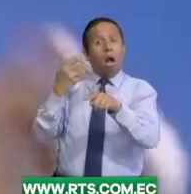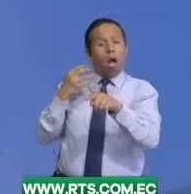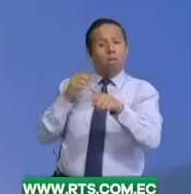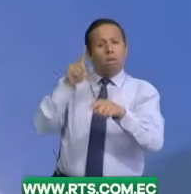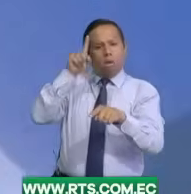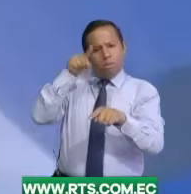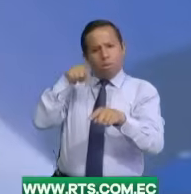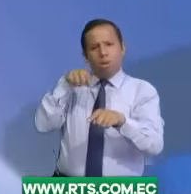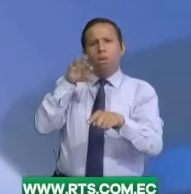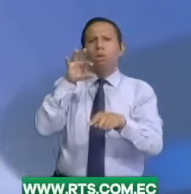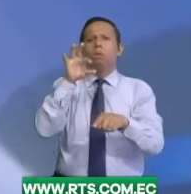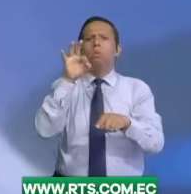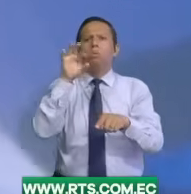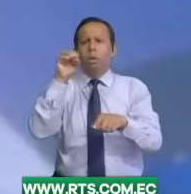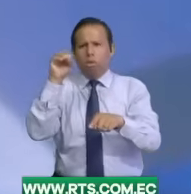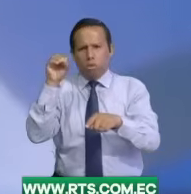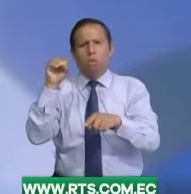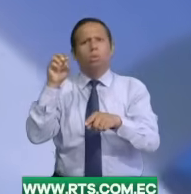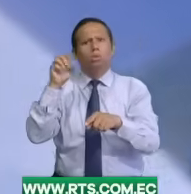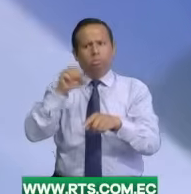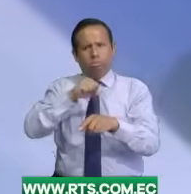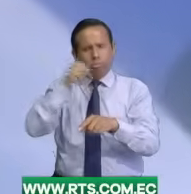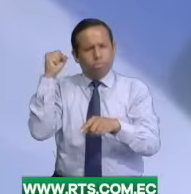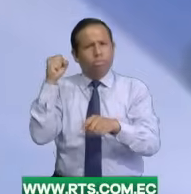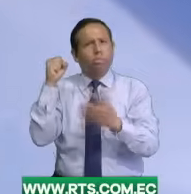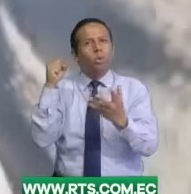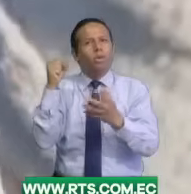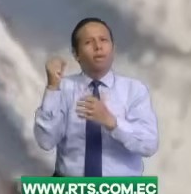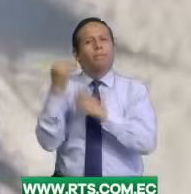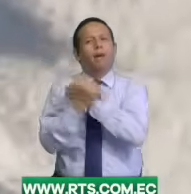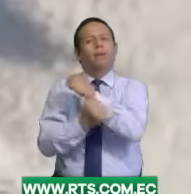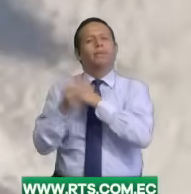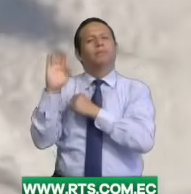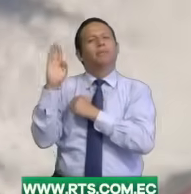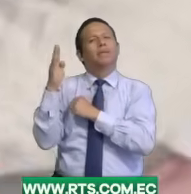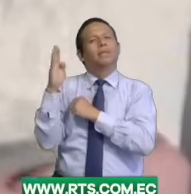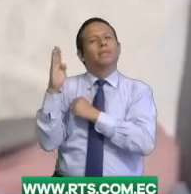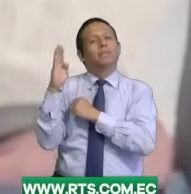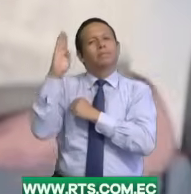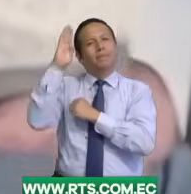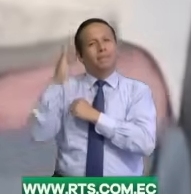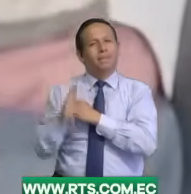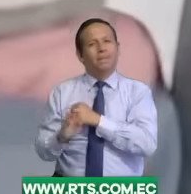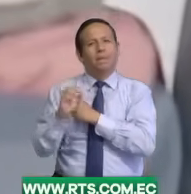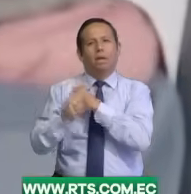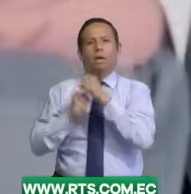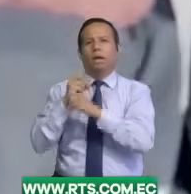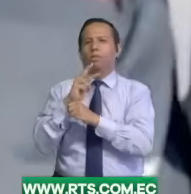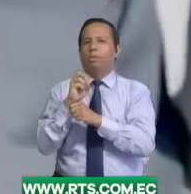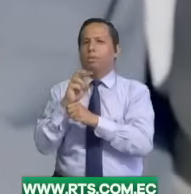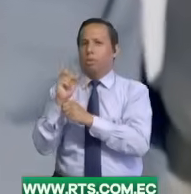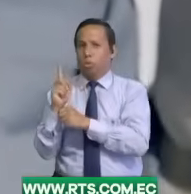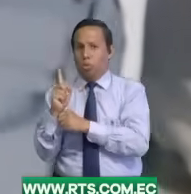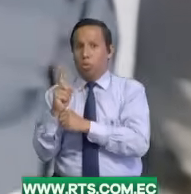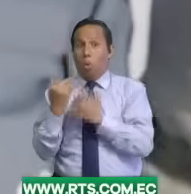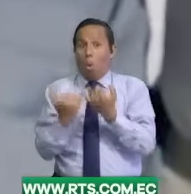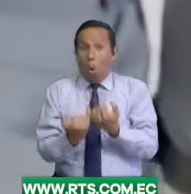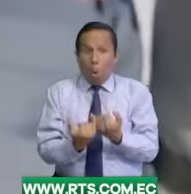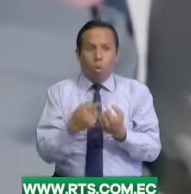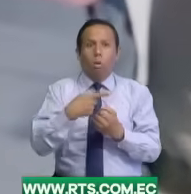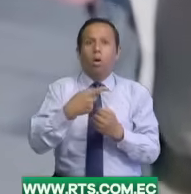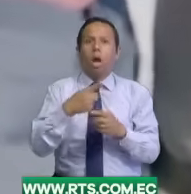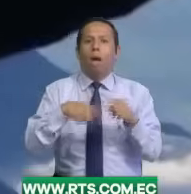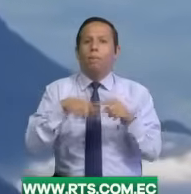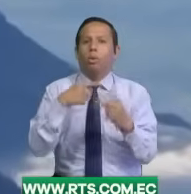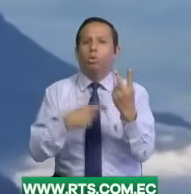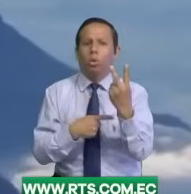1.900 metros y se había conseguido en Brasil en el año 2021. Los dos amigos ya